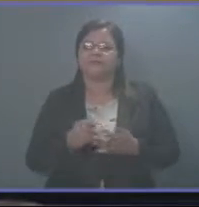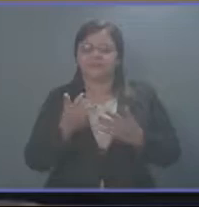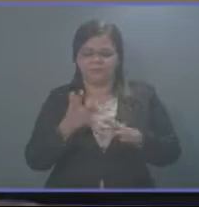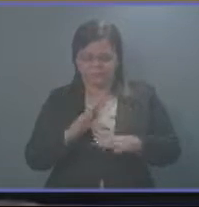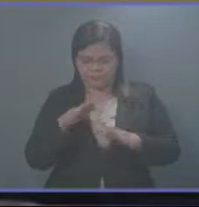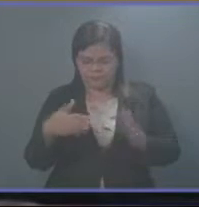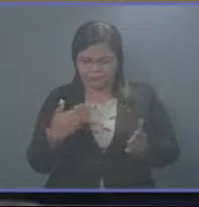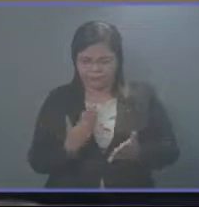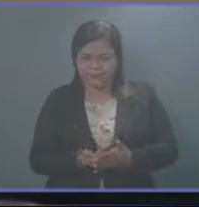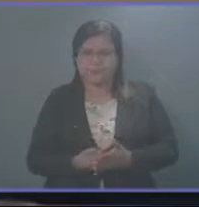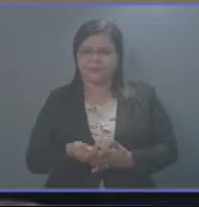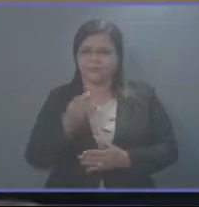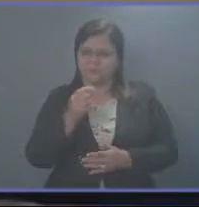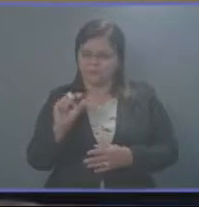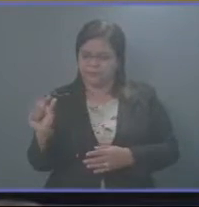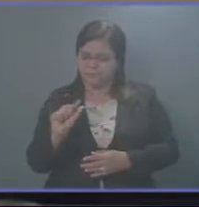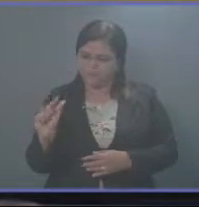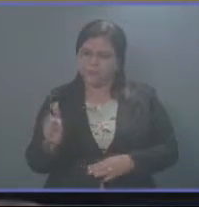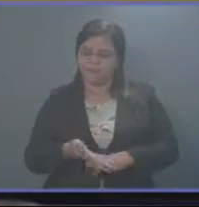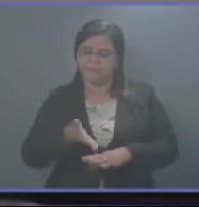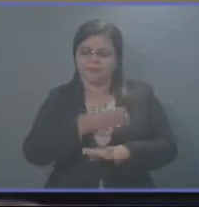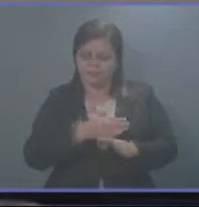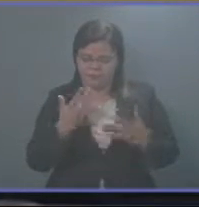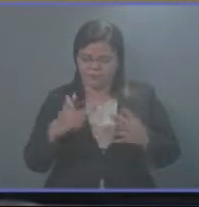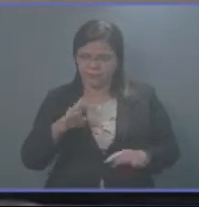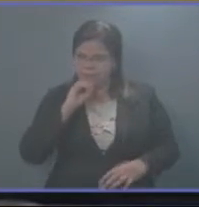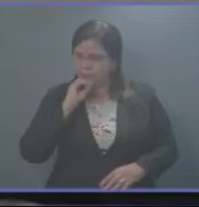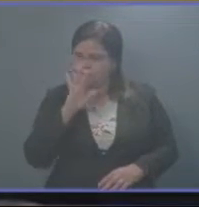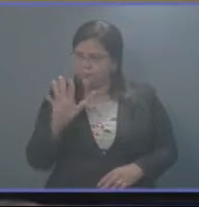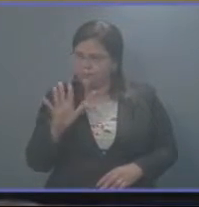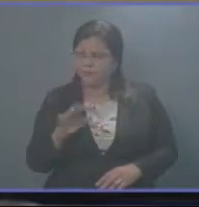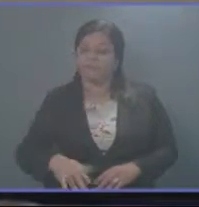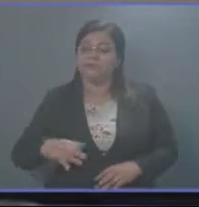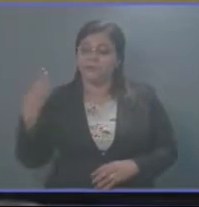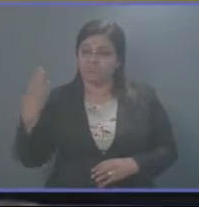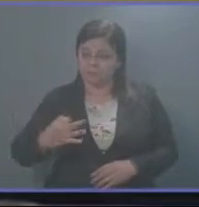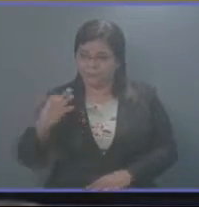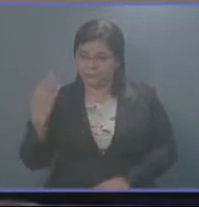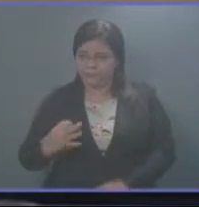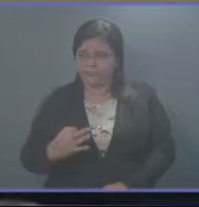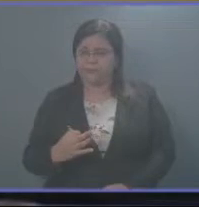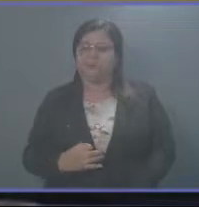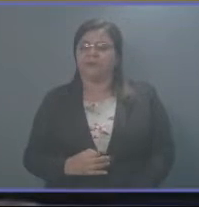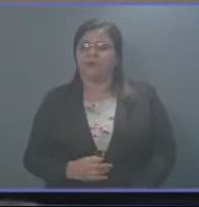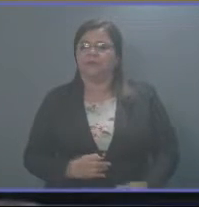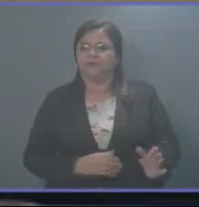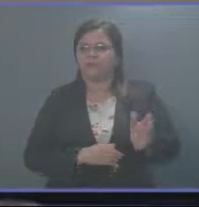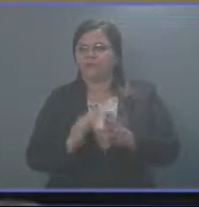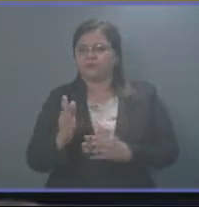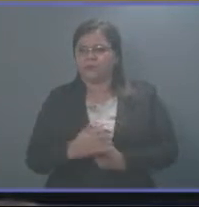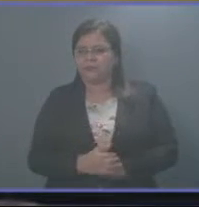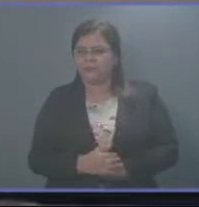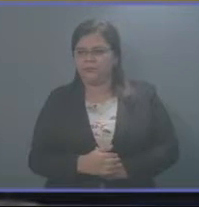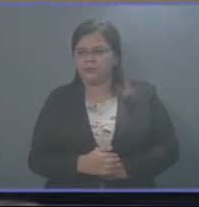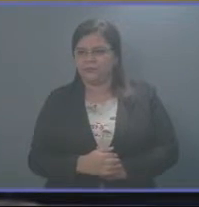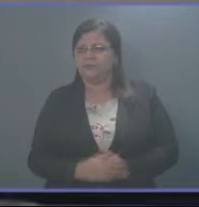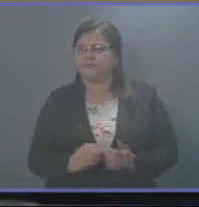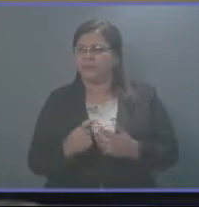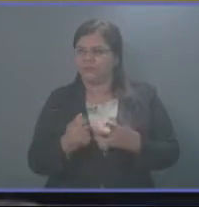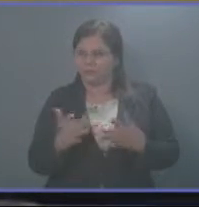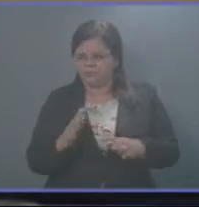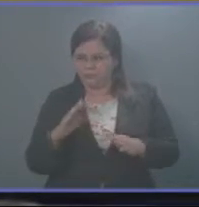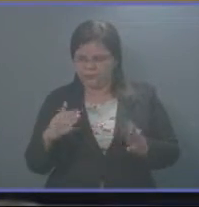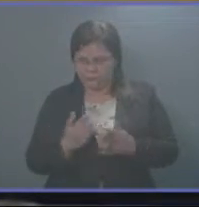titularidad sobre los permisos correspondientes, lo que vuelve necesario la emisión de un nuevo decreto transitorio que permita de